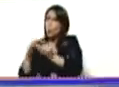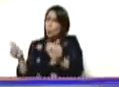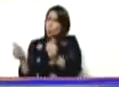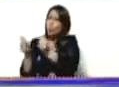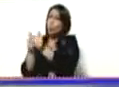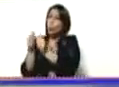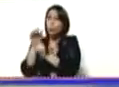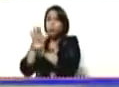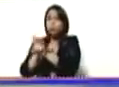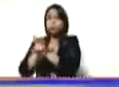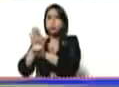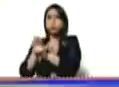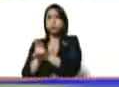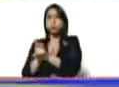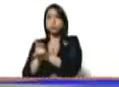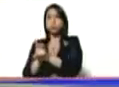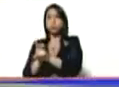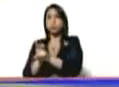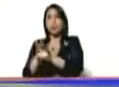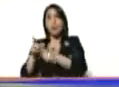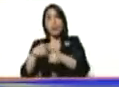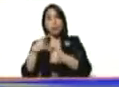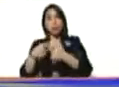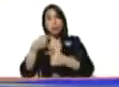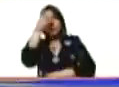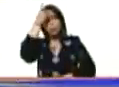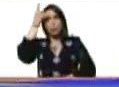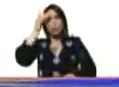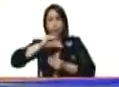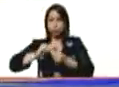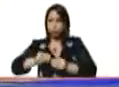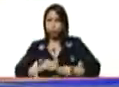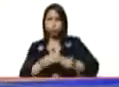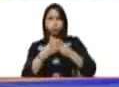Y llegó un momento en que Diosdado se recuperó.